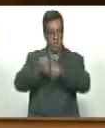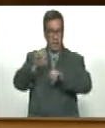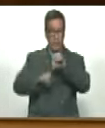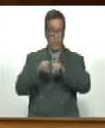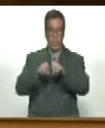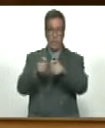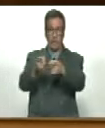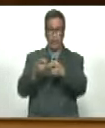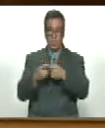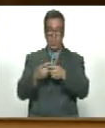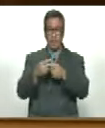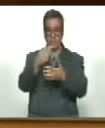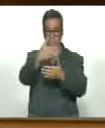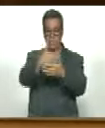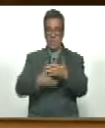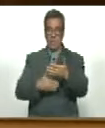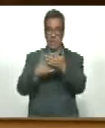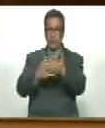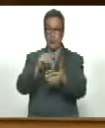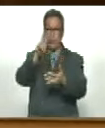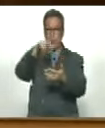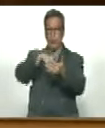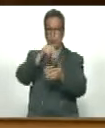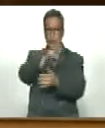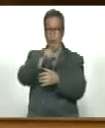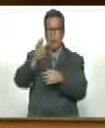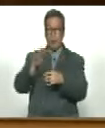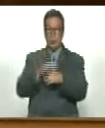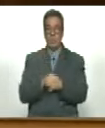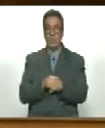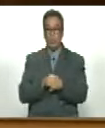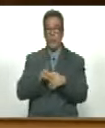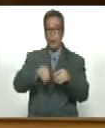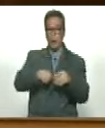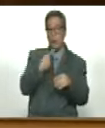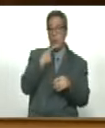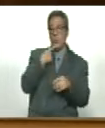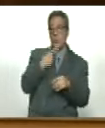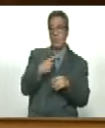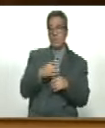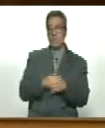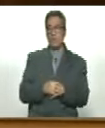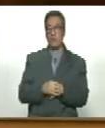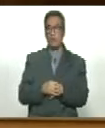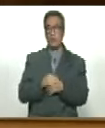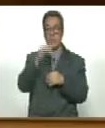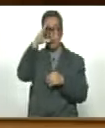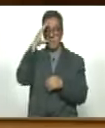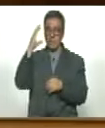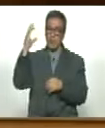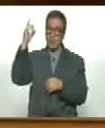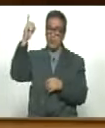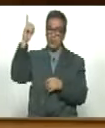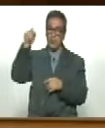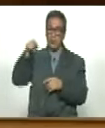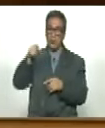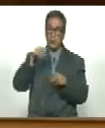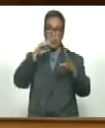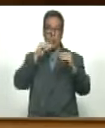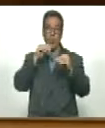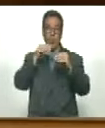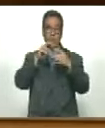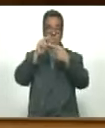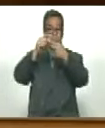ingresos para el presupuesto del 2024. Uno puede decir que Dios habló con